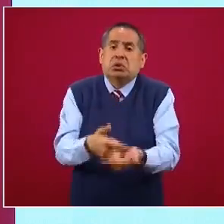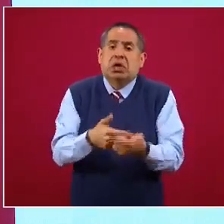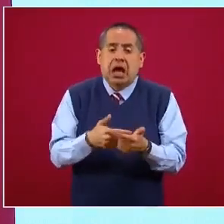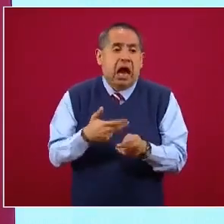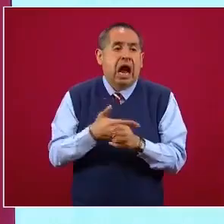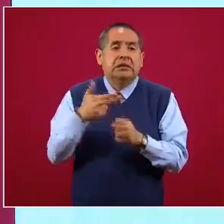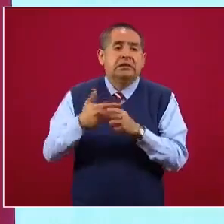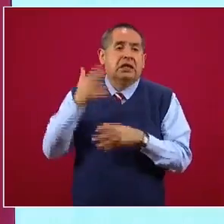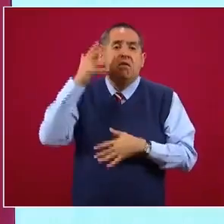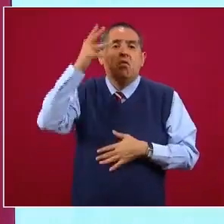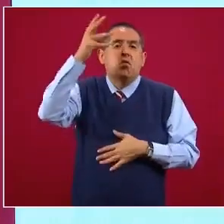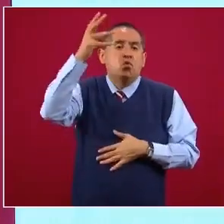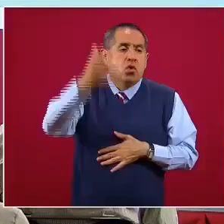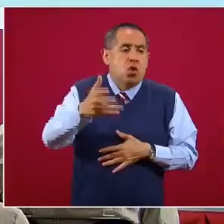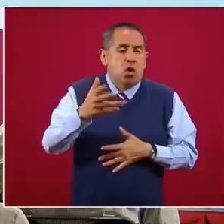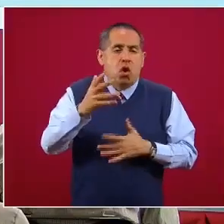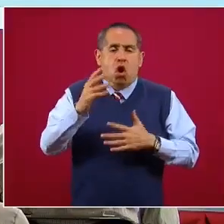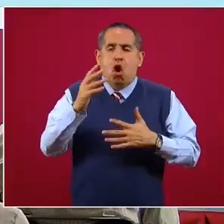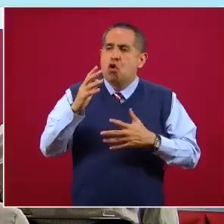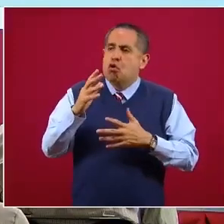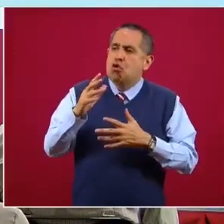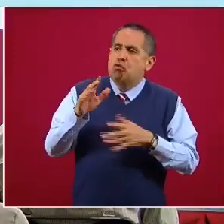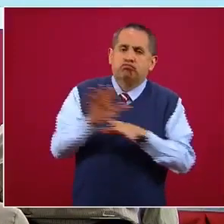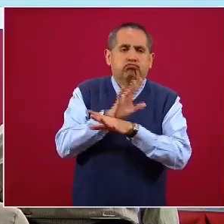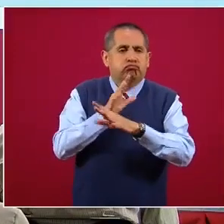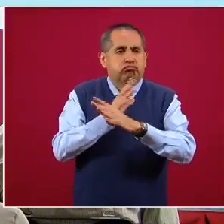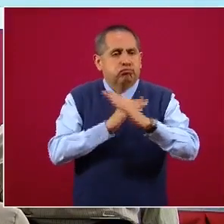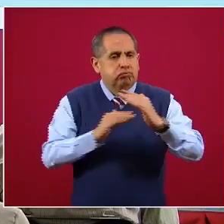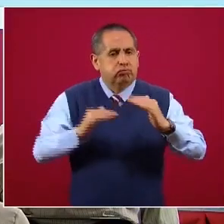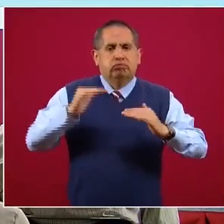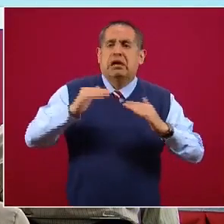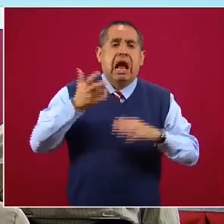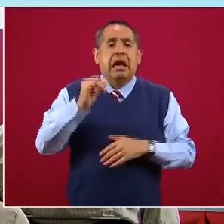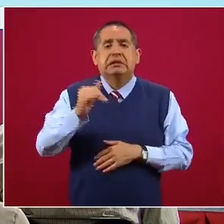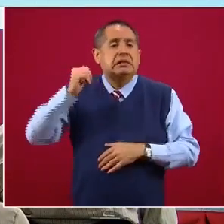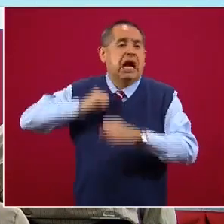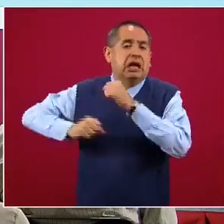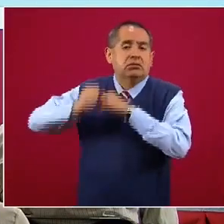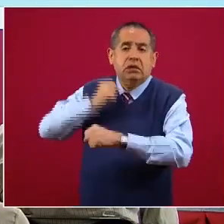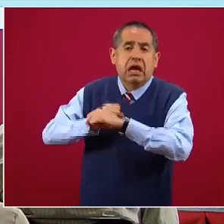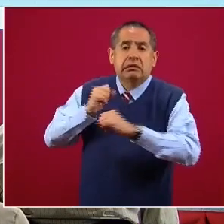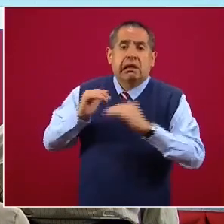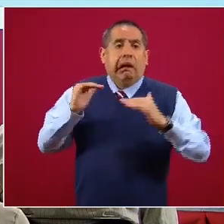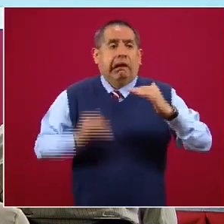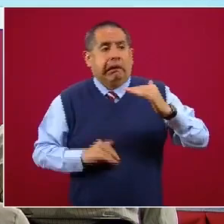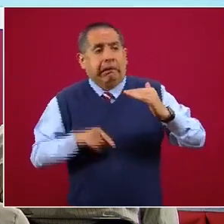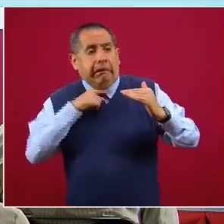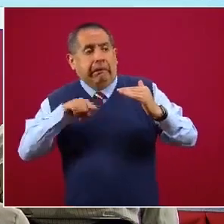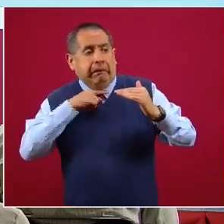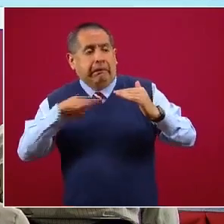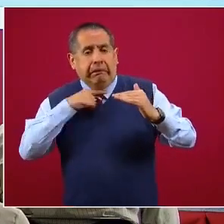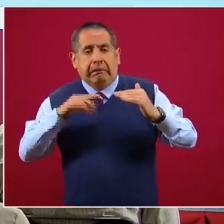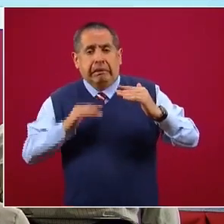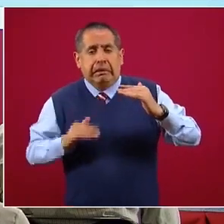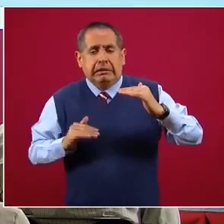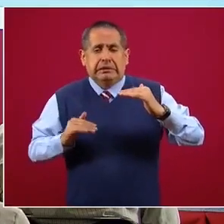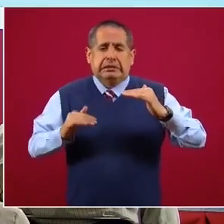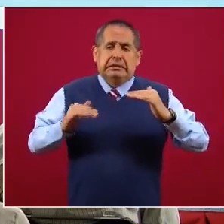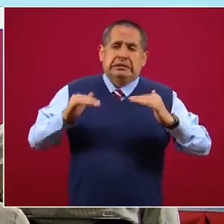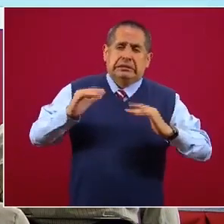en un equilibrio ecológico, como la humanidad ha establecido equilibrios ecológicos con muchos otros